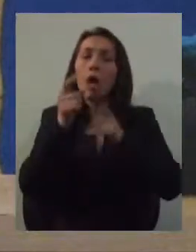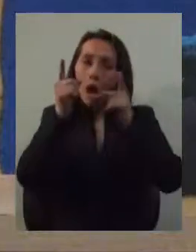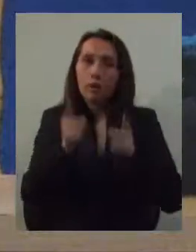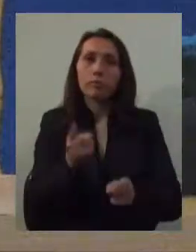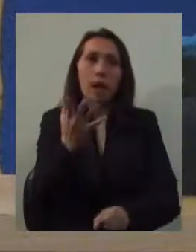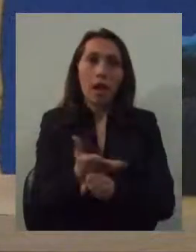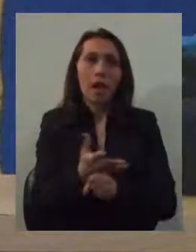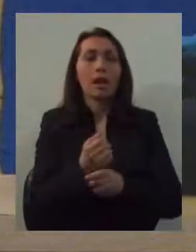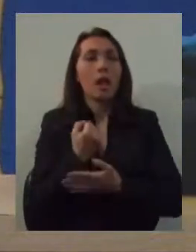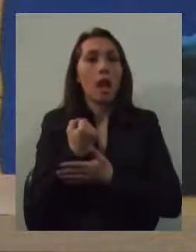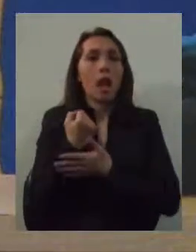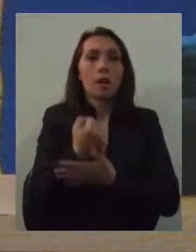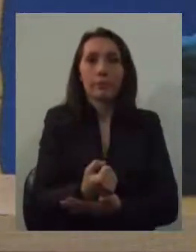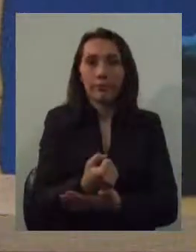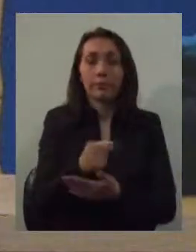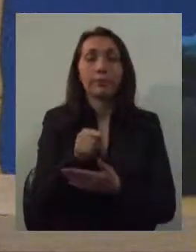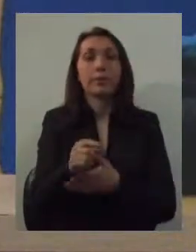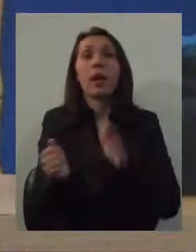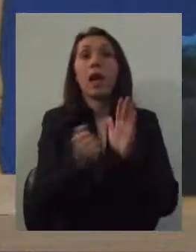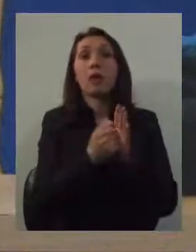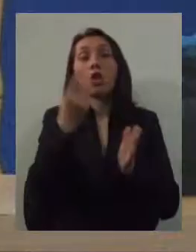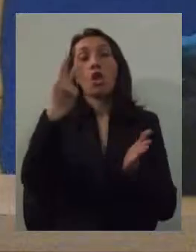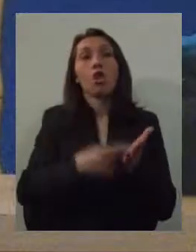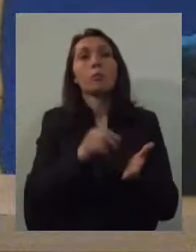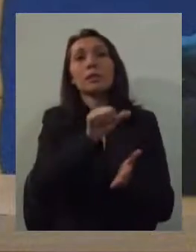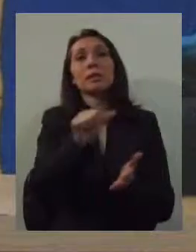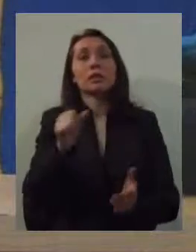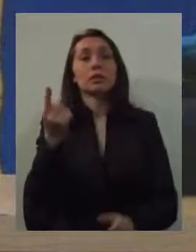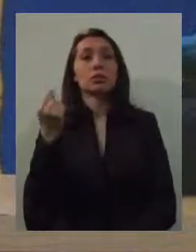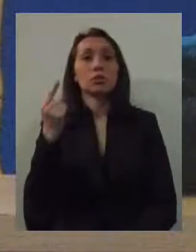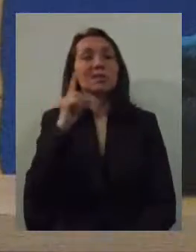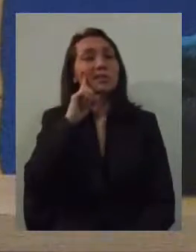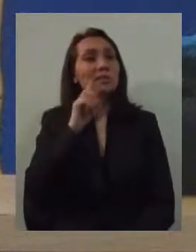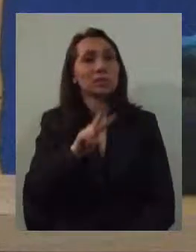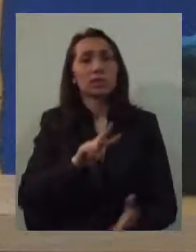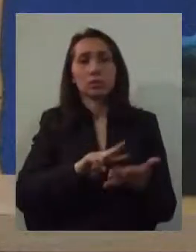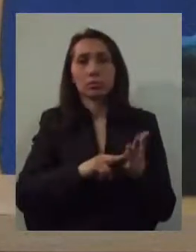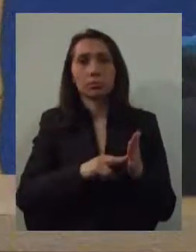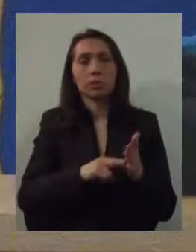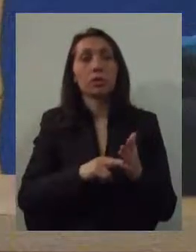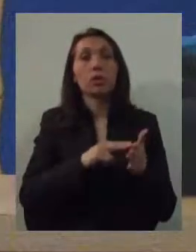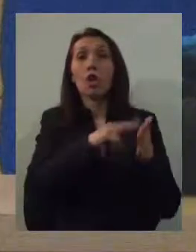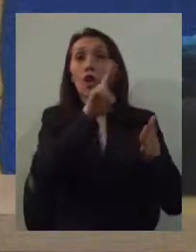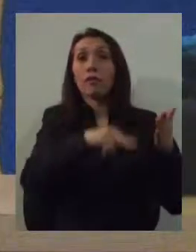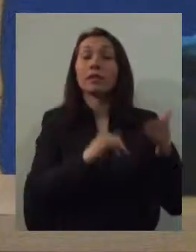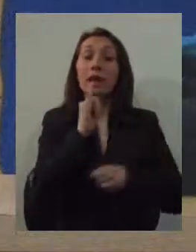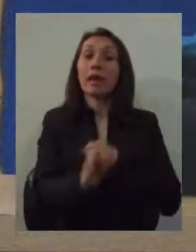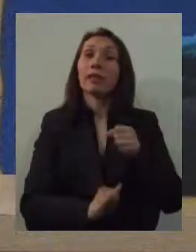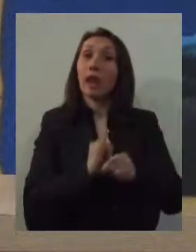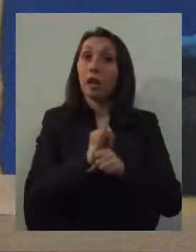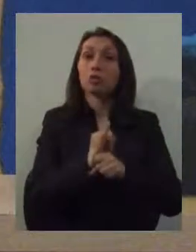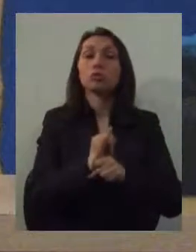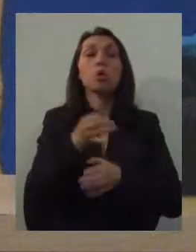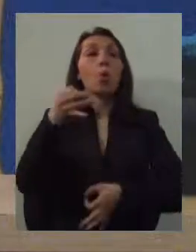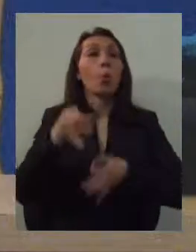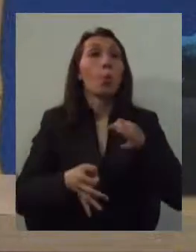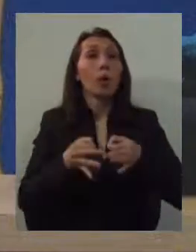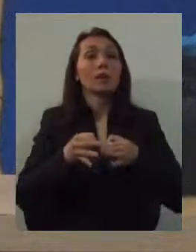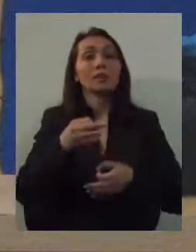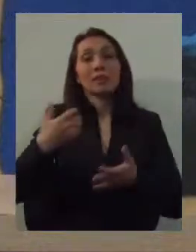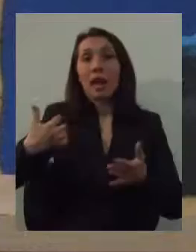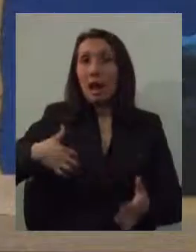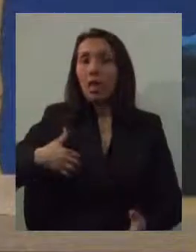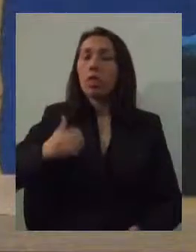cooperar, dice el artículo 2611, sin perjuicio de las convenciones internacionales, los jueces